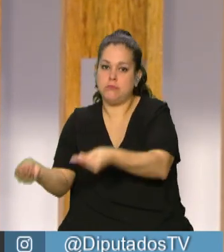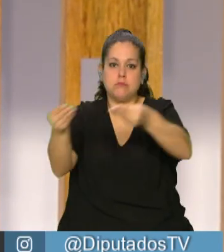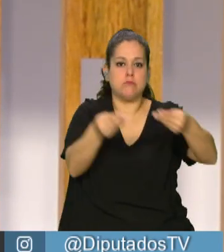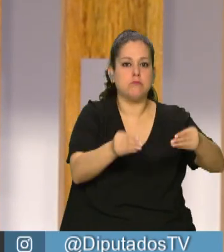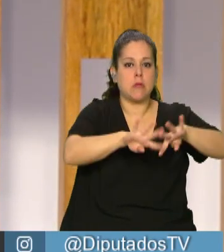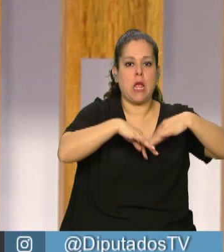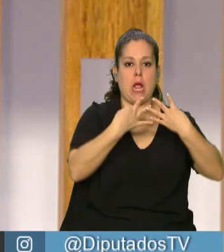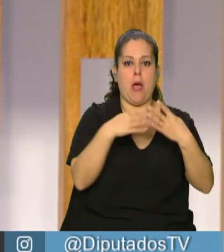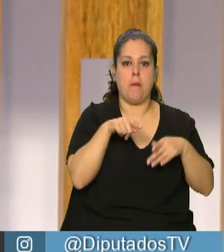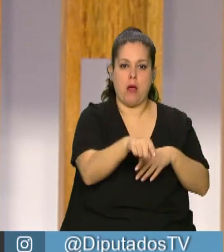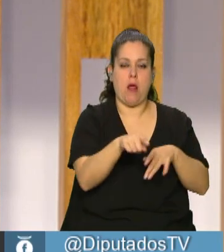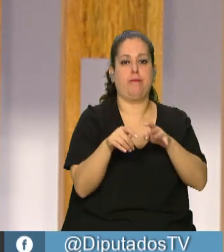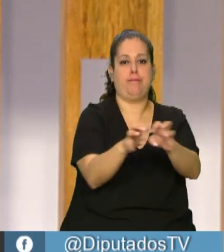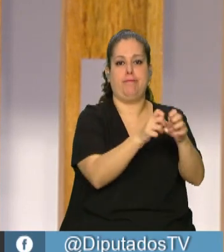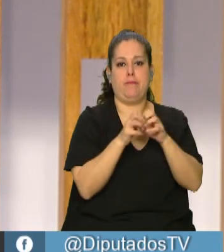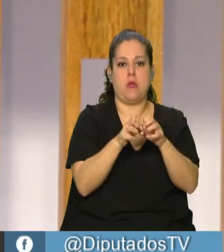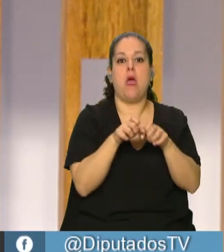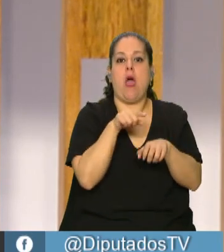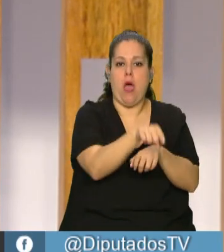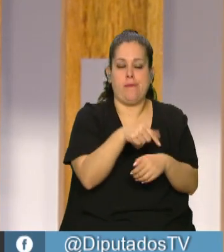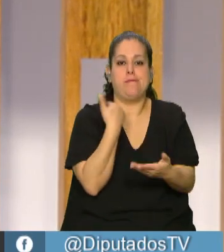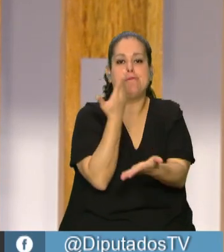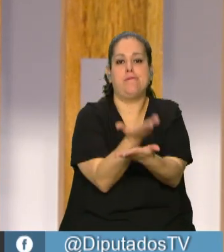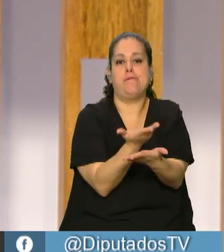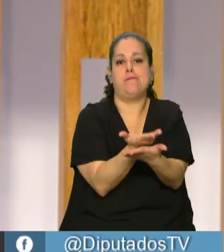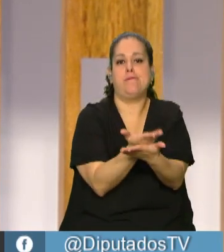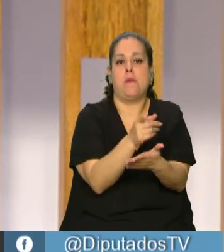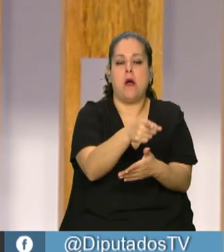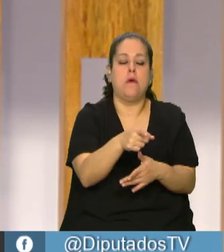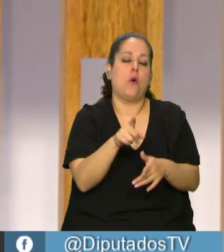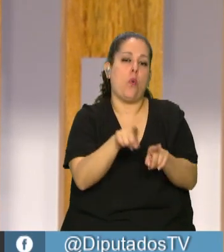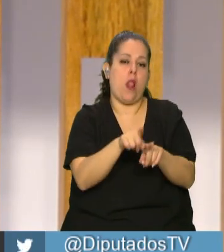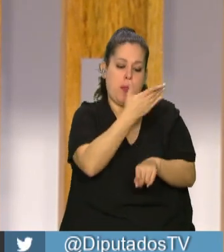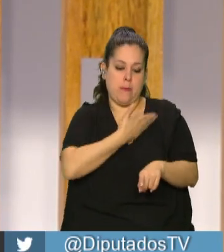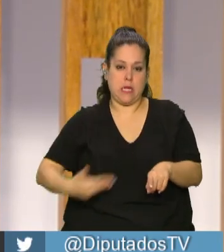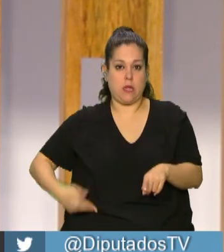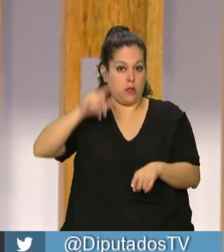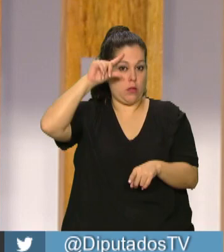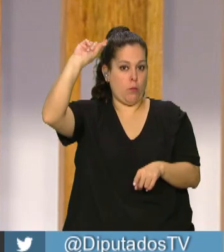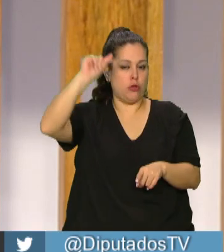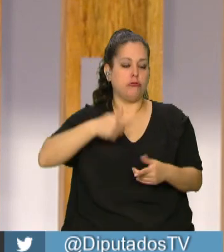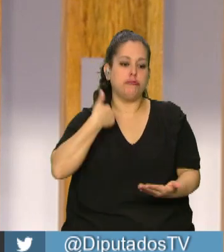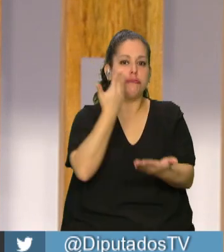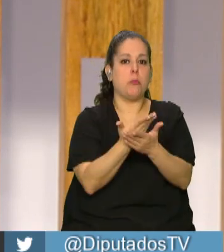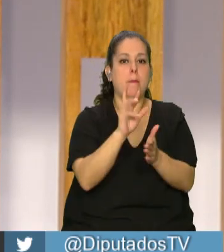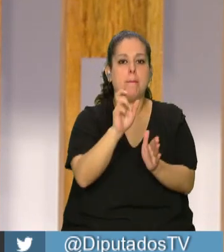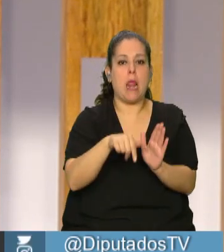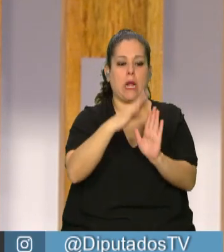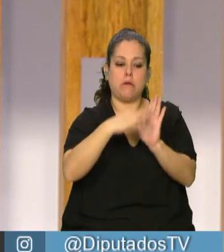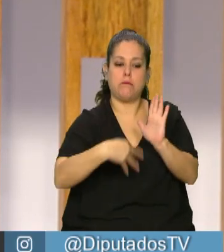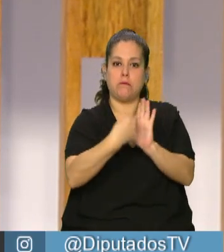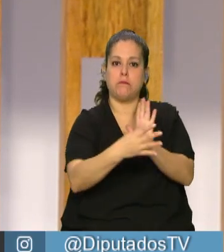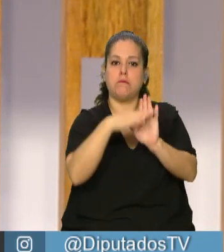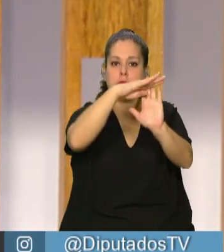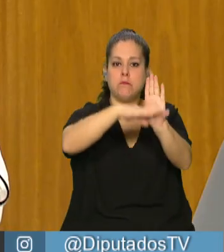llega un momento, una parte de la sesión en que se pone a consideración, el presidente pone a consideración ese plan y la Cámara lo sanciona.